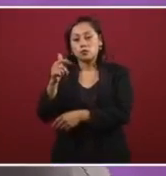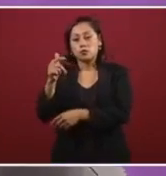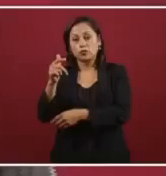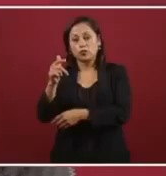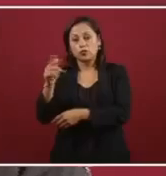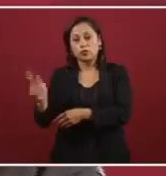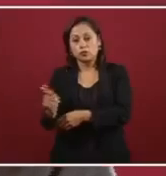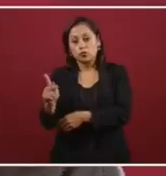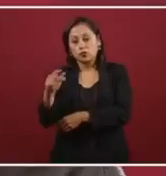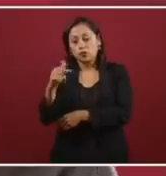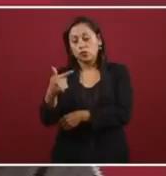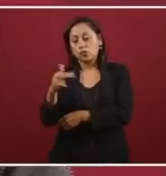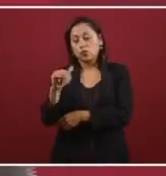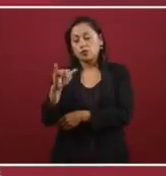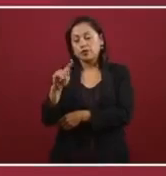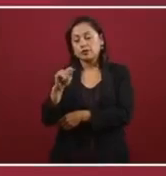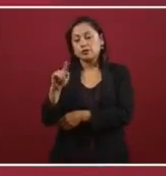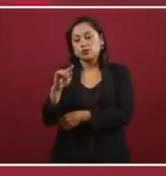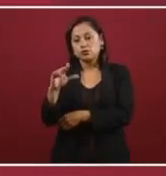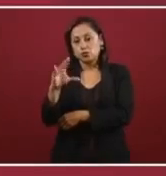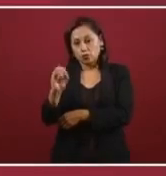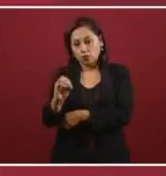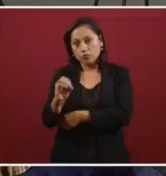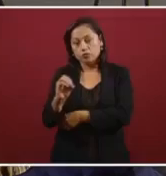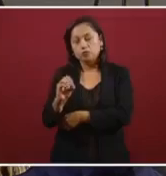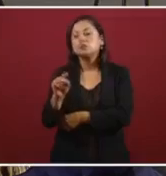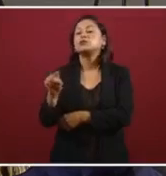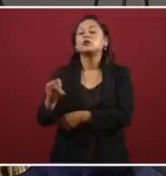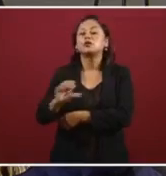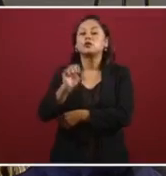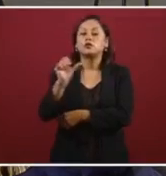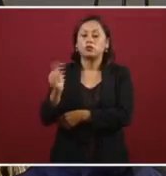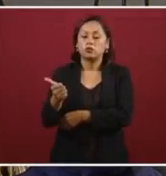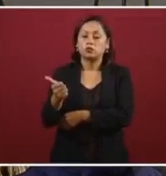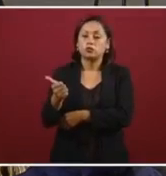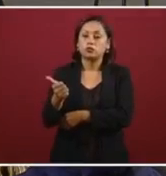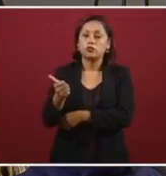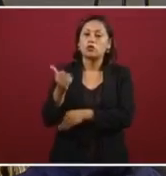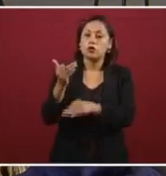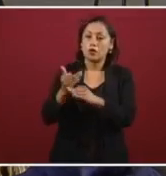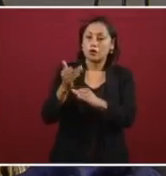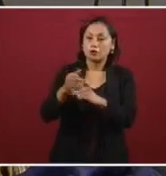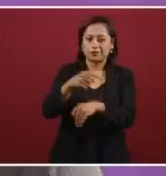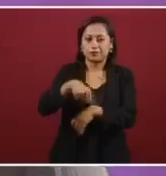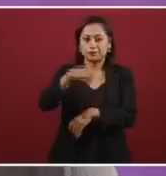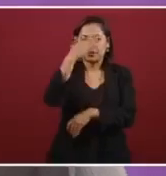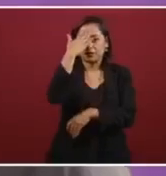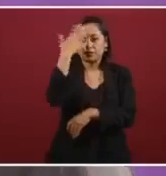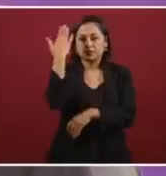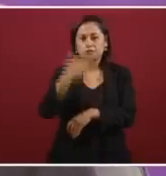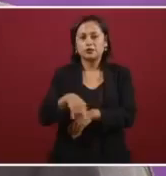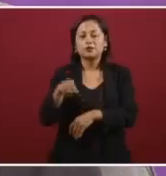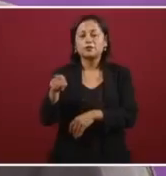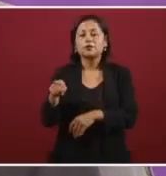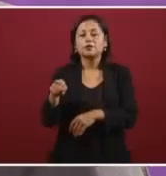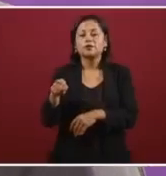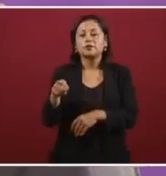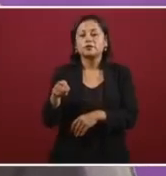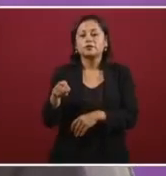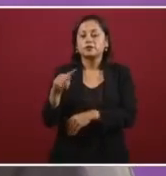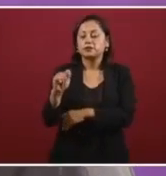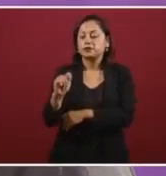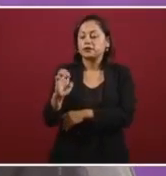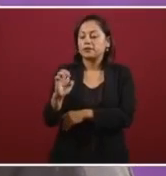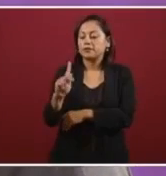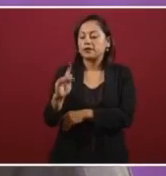especialmente en los municipios de Cocula, Iguala, Huitzuco, Mezcala y Tepecuacuilco, sin que se tenga un hallazgo